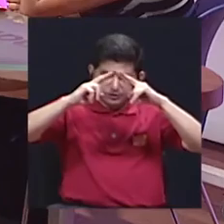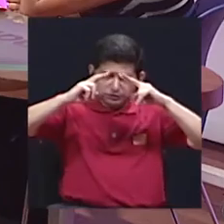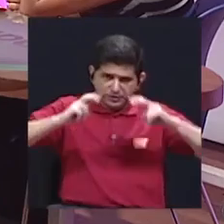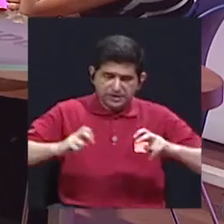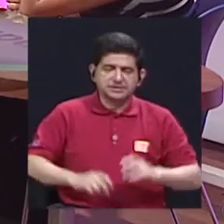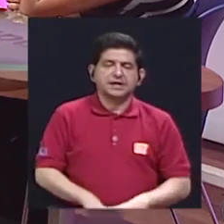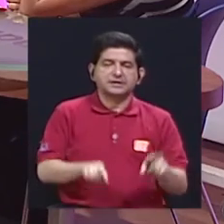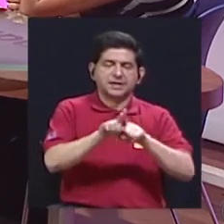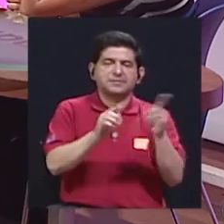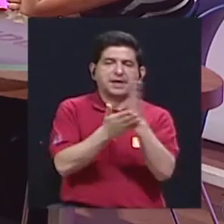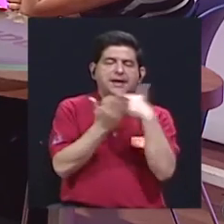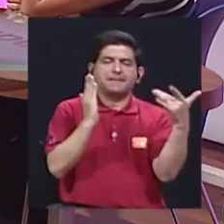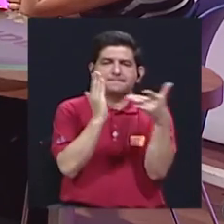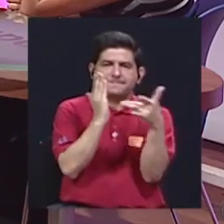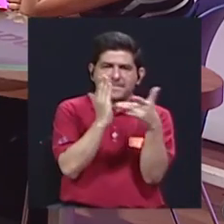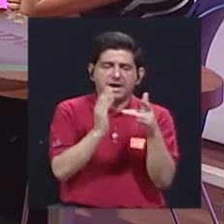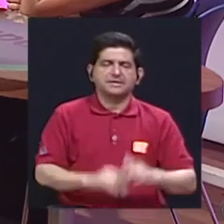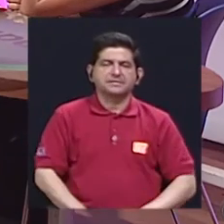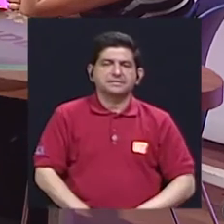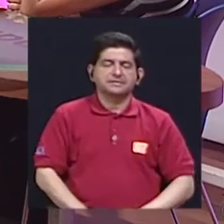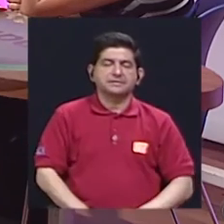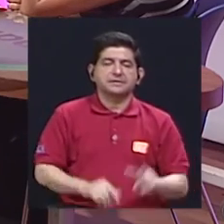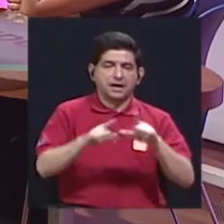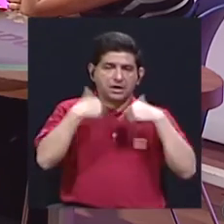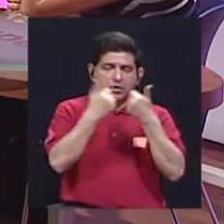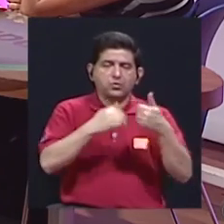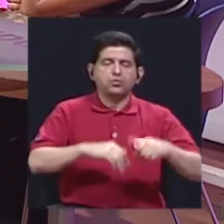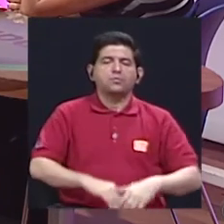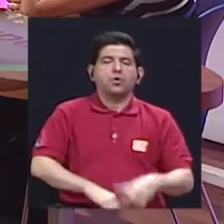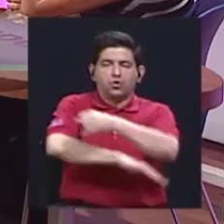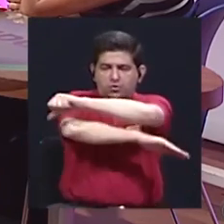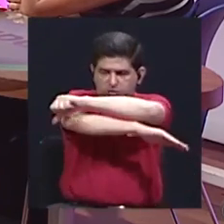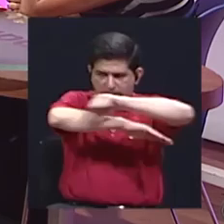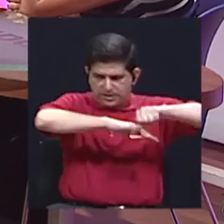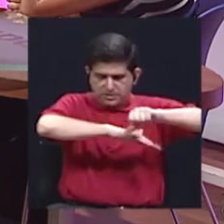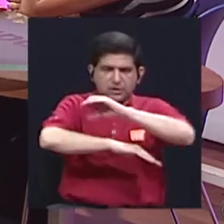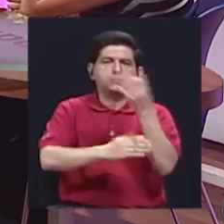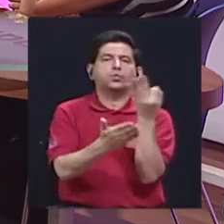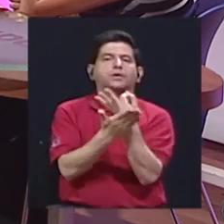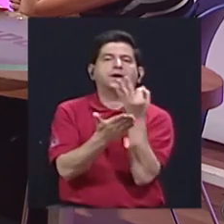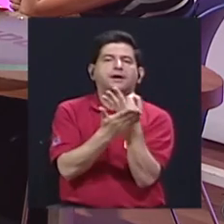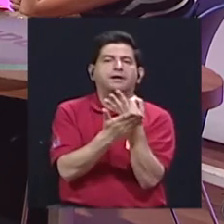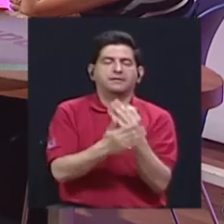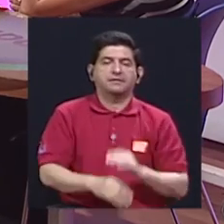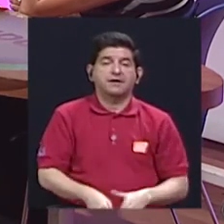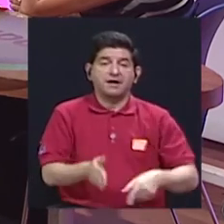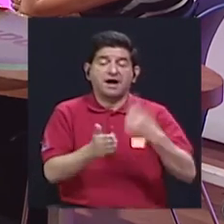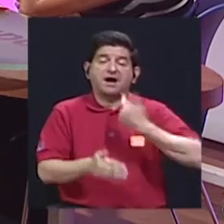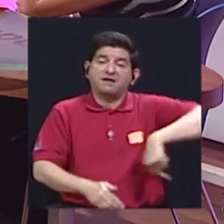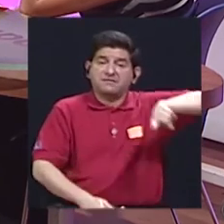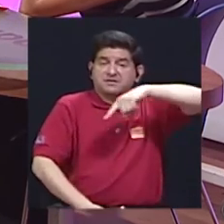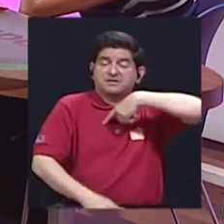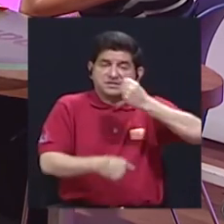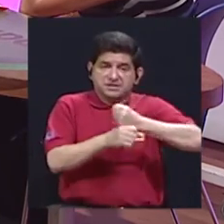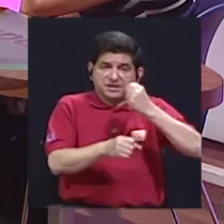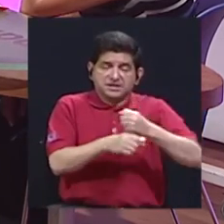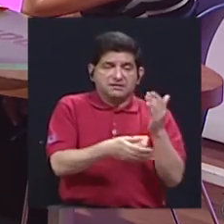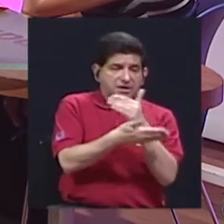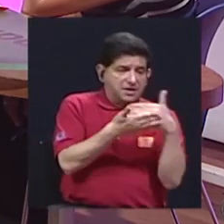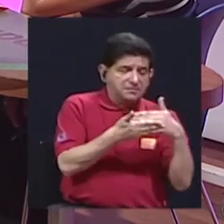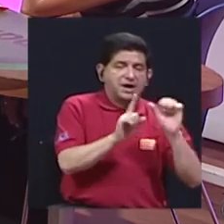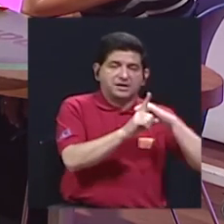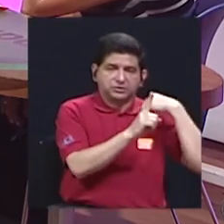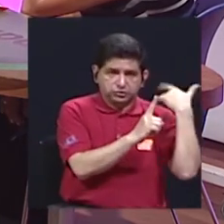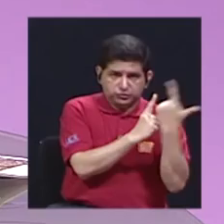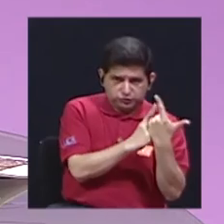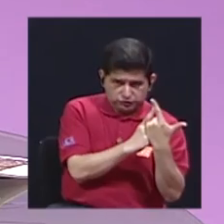con el ente técnico el ente arquitectónico el ente financiero y a veces a nosotros que trabajamos en la parte